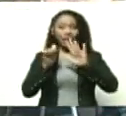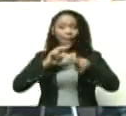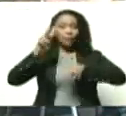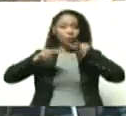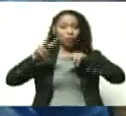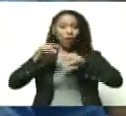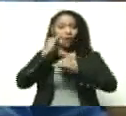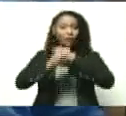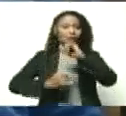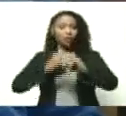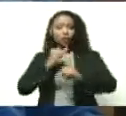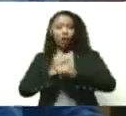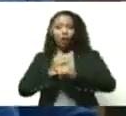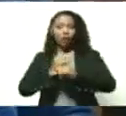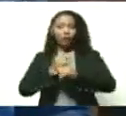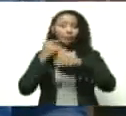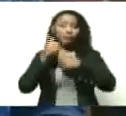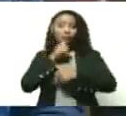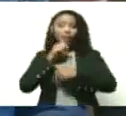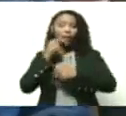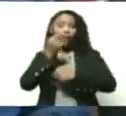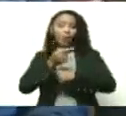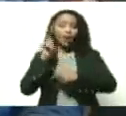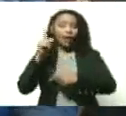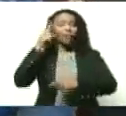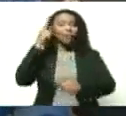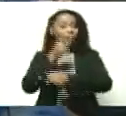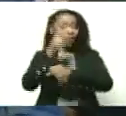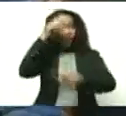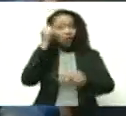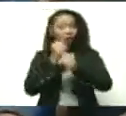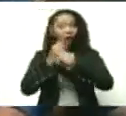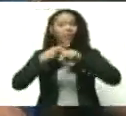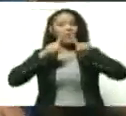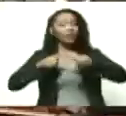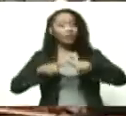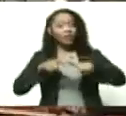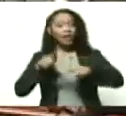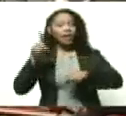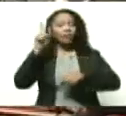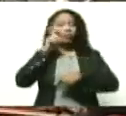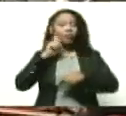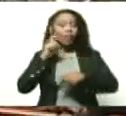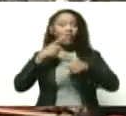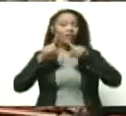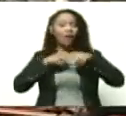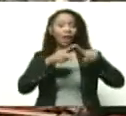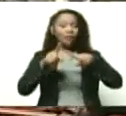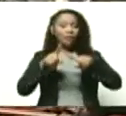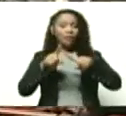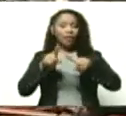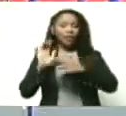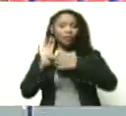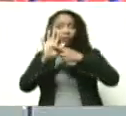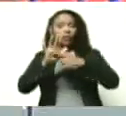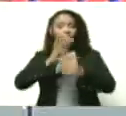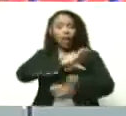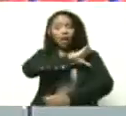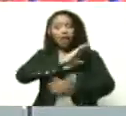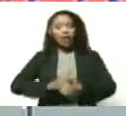e internacionales, quienes exaltaron que se debe trabajar en la diversidad sexual a través de la representación de la dirigencia nacional.